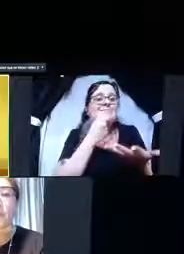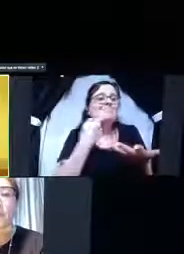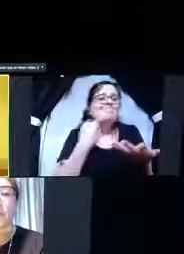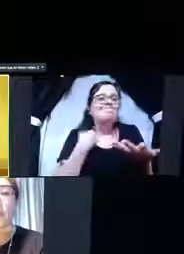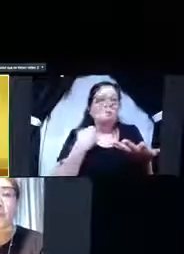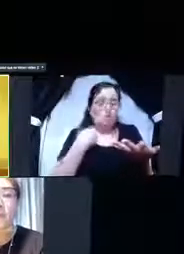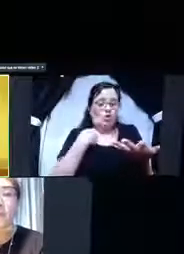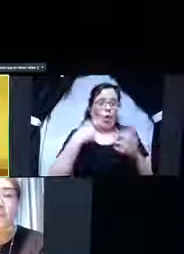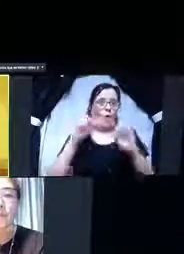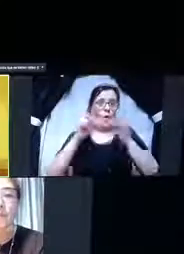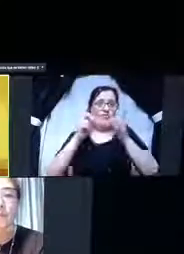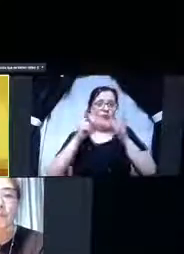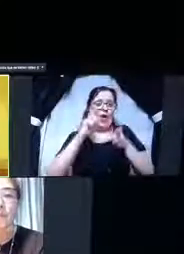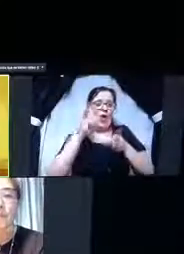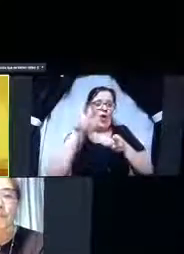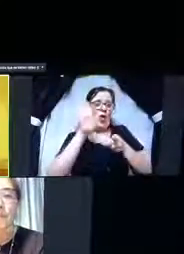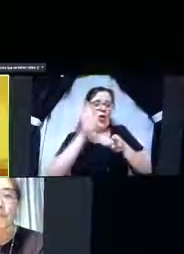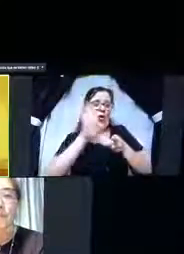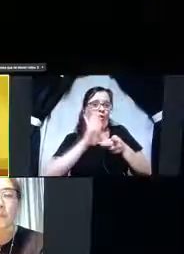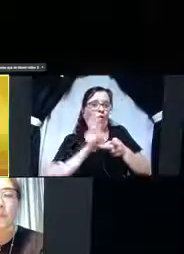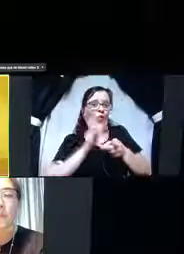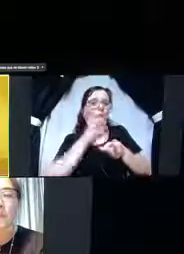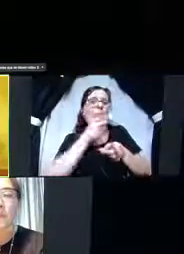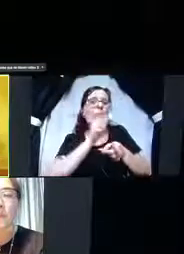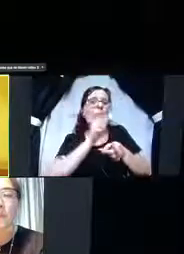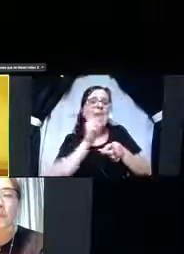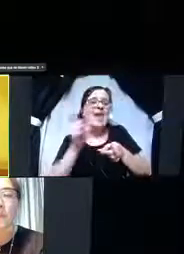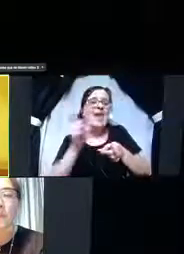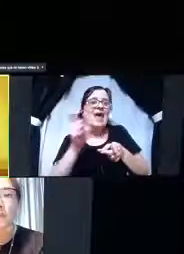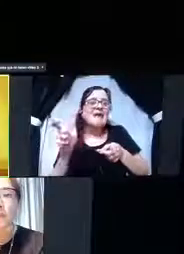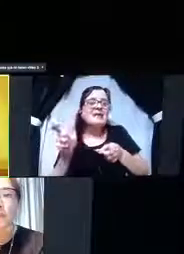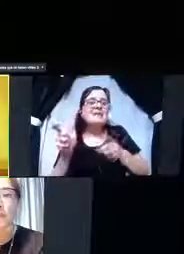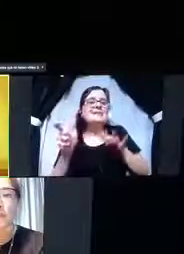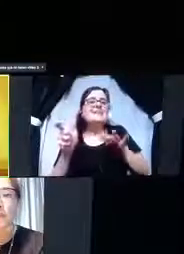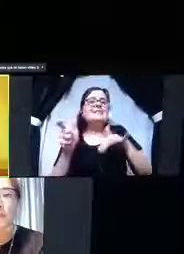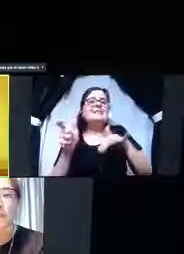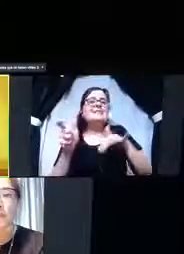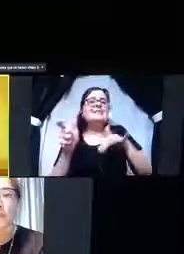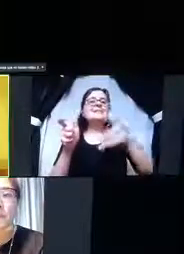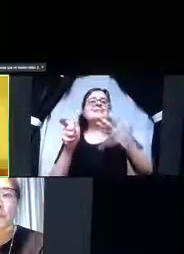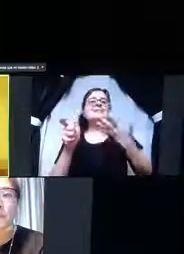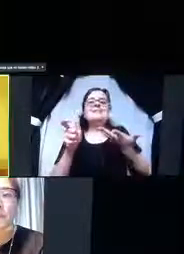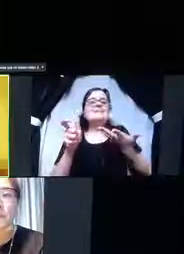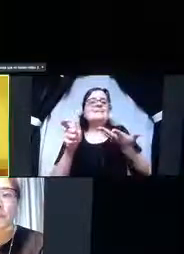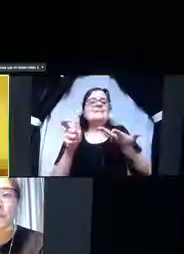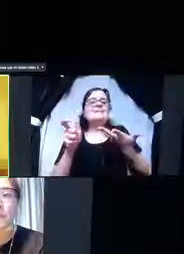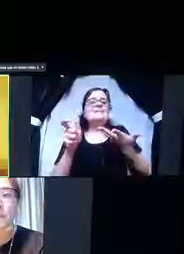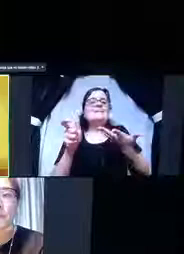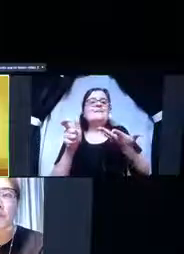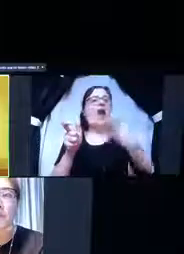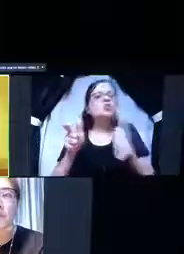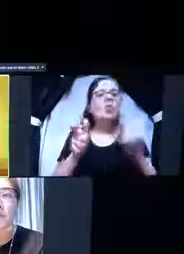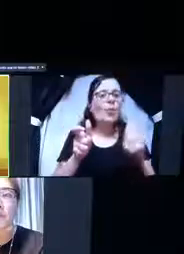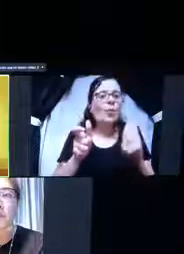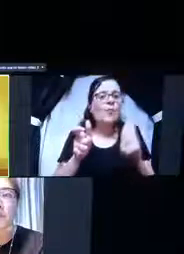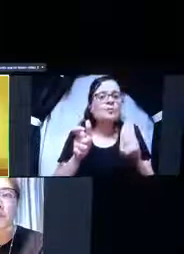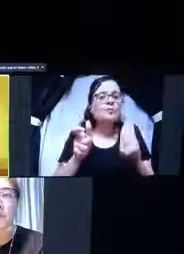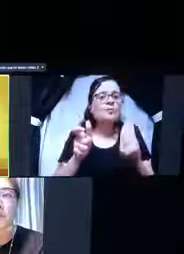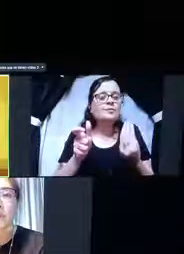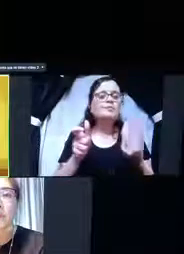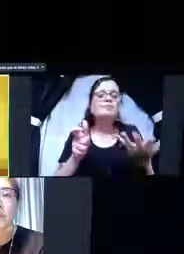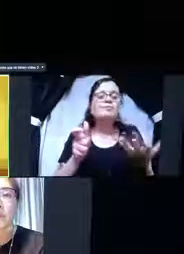vocabulario, no voy a dominar los conceptos, ¿sí? Los conceptos asociados a ese vocabulario, y por lo tanto voy a poder hacer